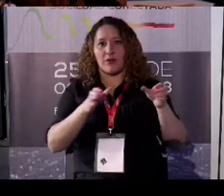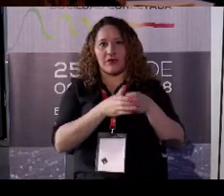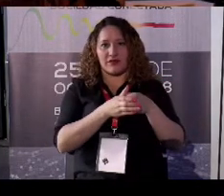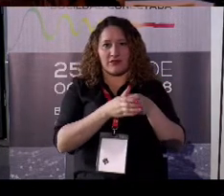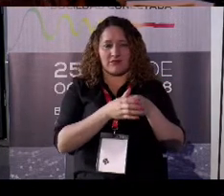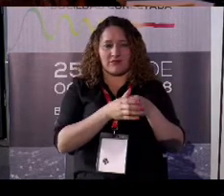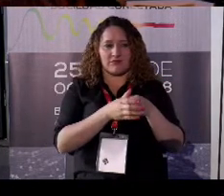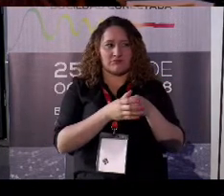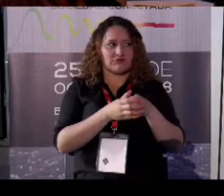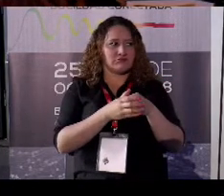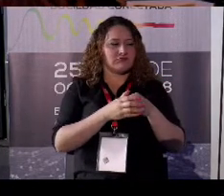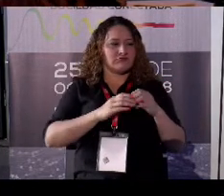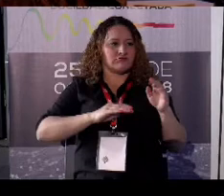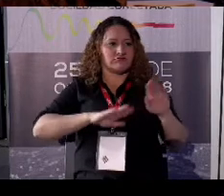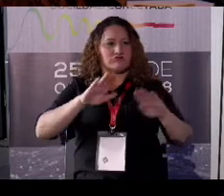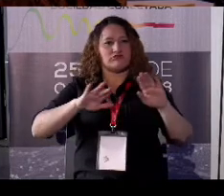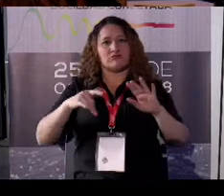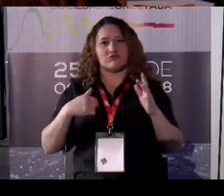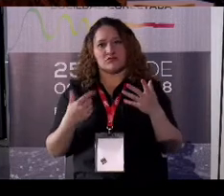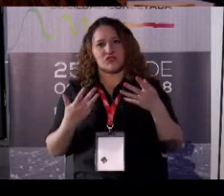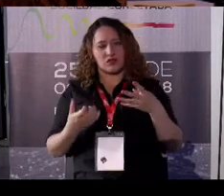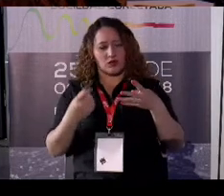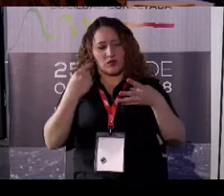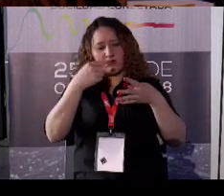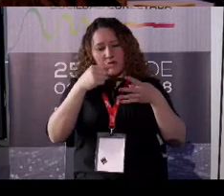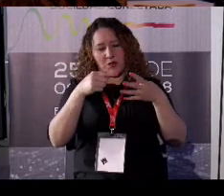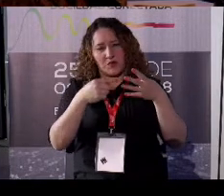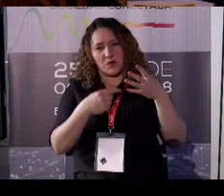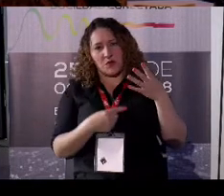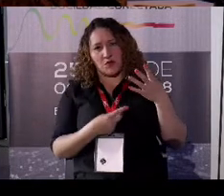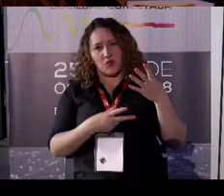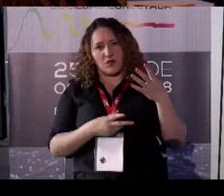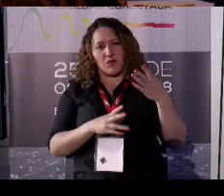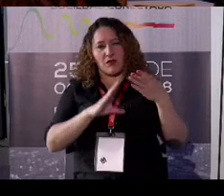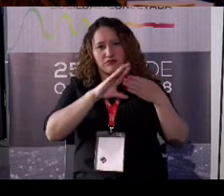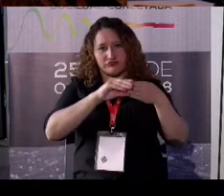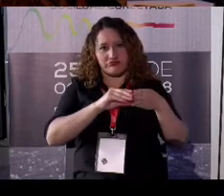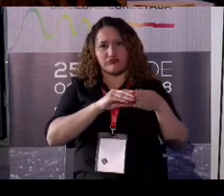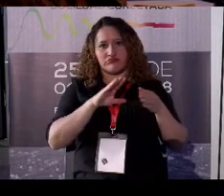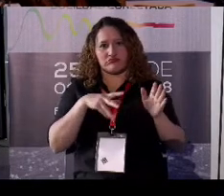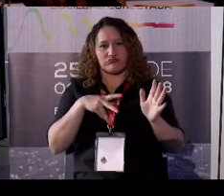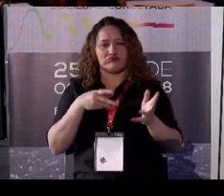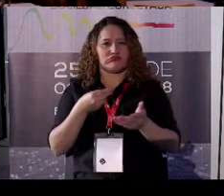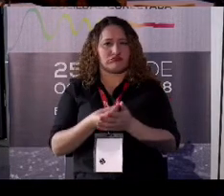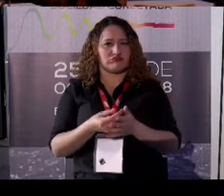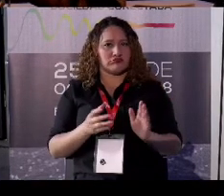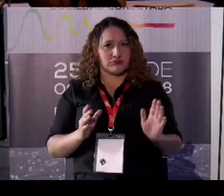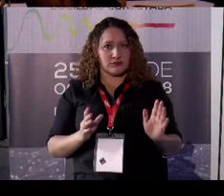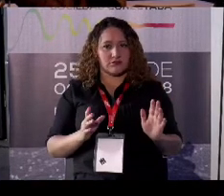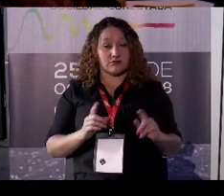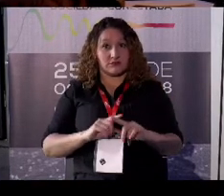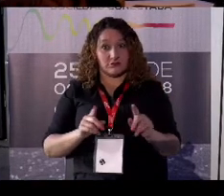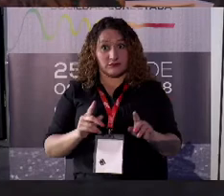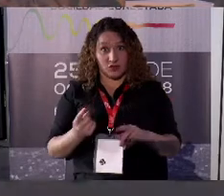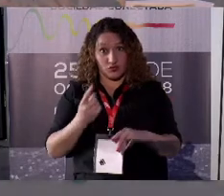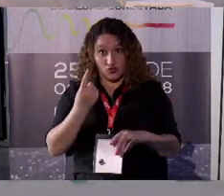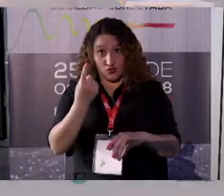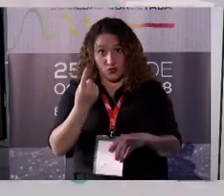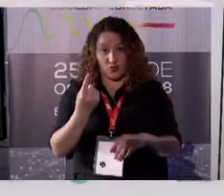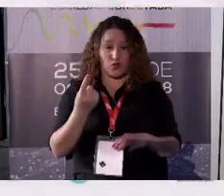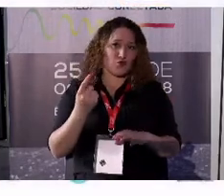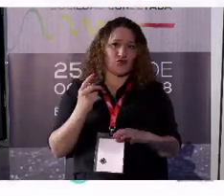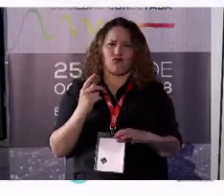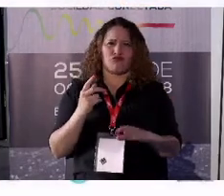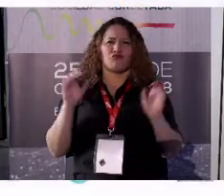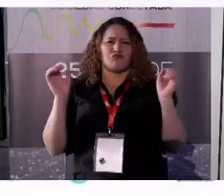paquetes. O sea, dicen, yo quiero esto, esto, esto, esto y yo pago tanto por ese paquete. Pero no solamente uno,